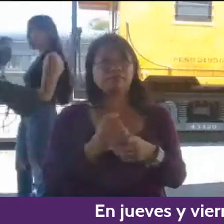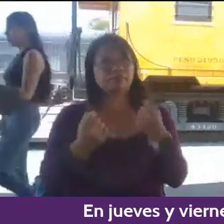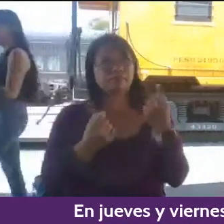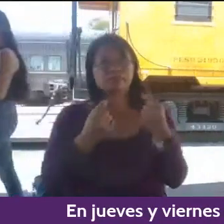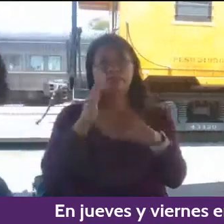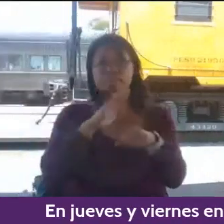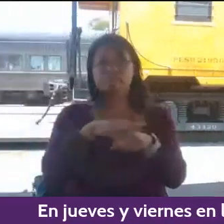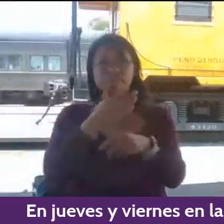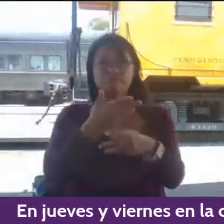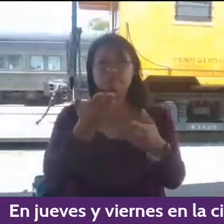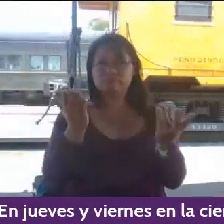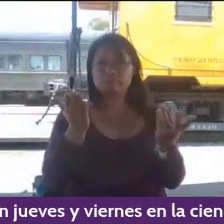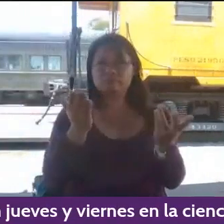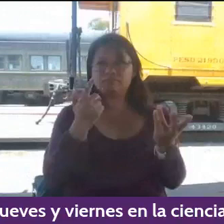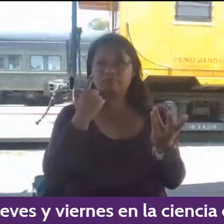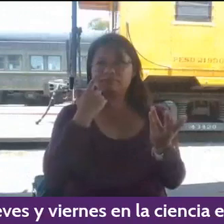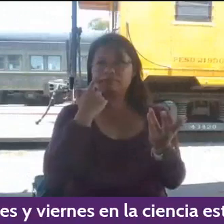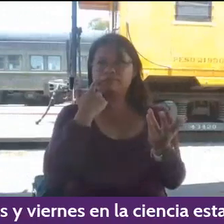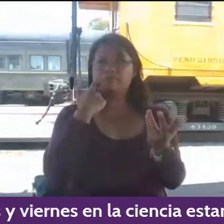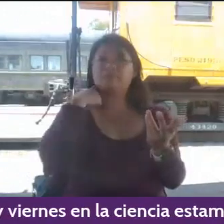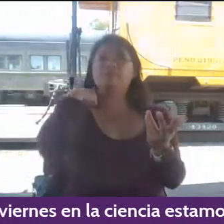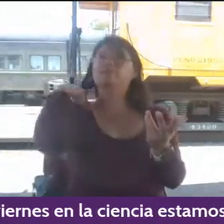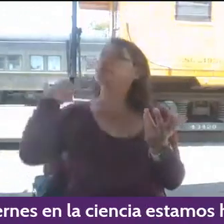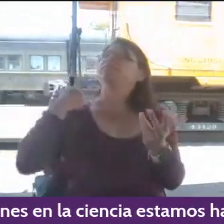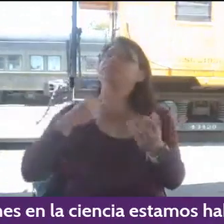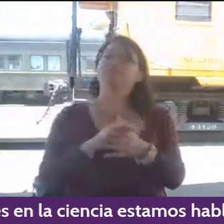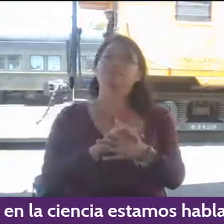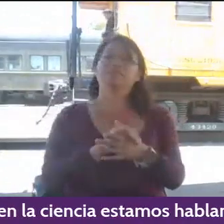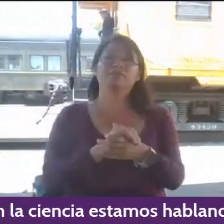¿Alguien más? ¿Otra pregunta? Ah, ya atrás. Aquí